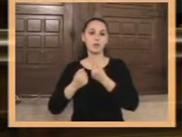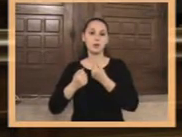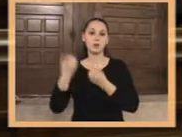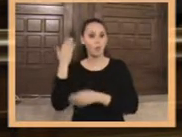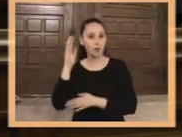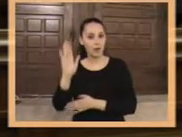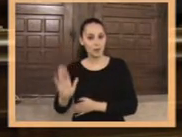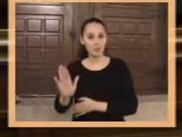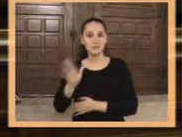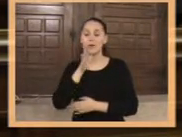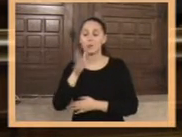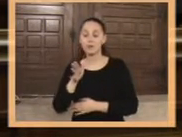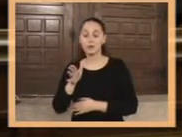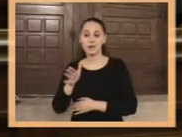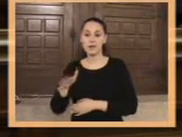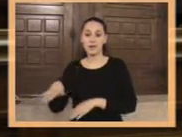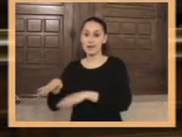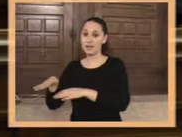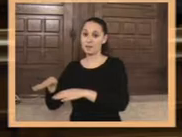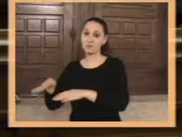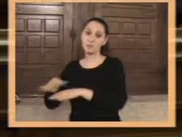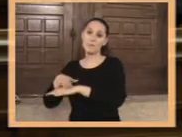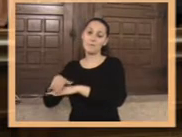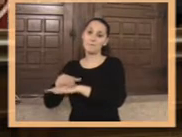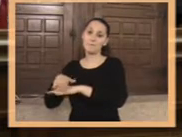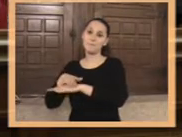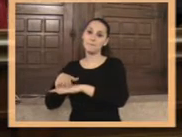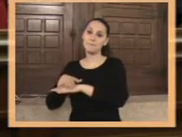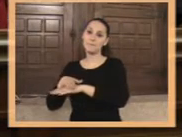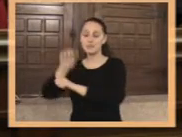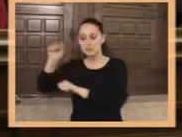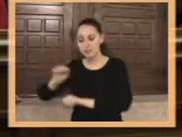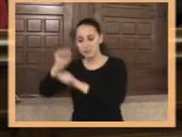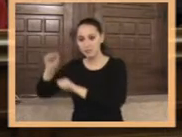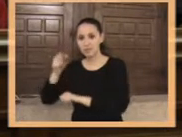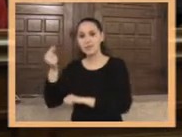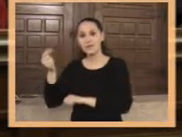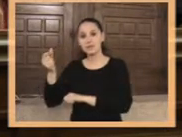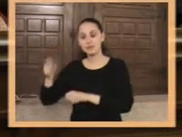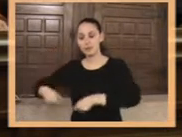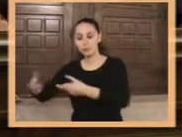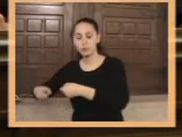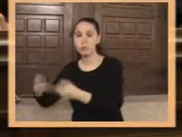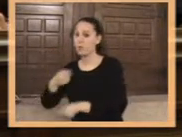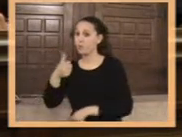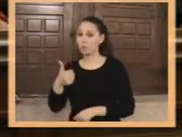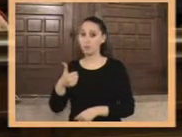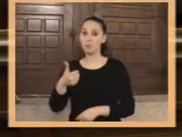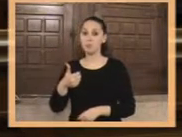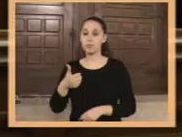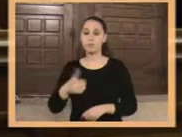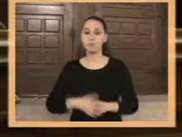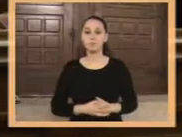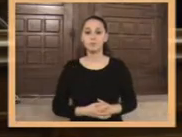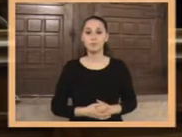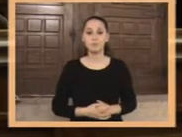necesitaría una actuación mínima en ese edificio, porque en gran parte ese edificio ha sido destinado a archivo dentro del Palacio de